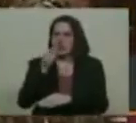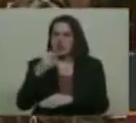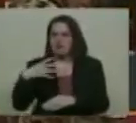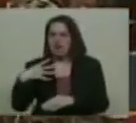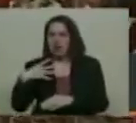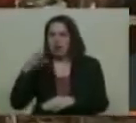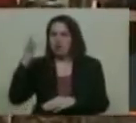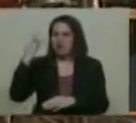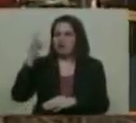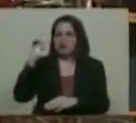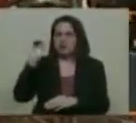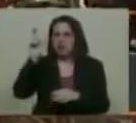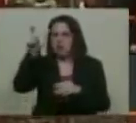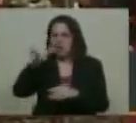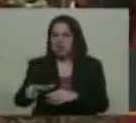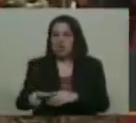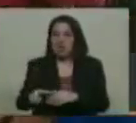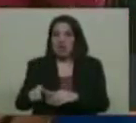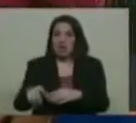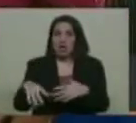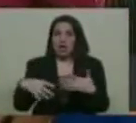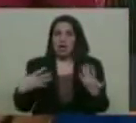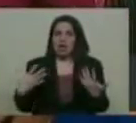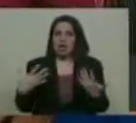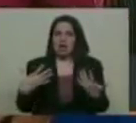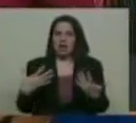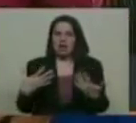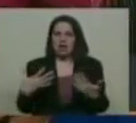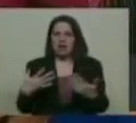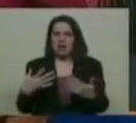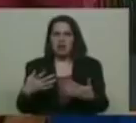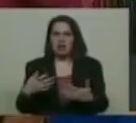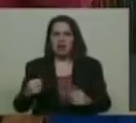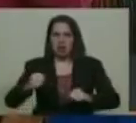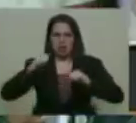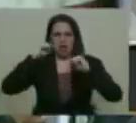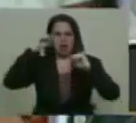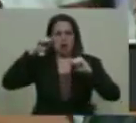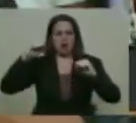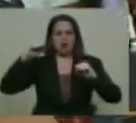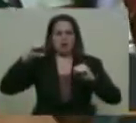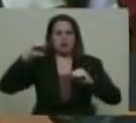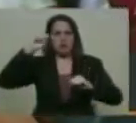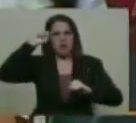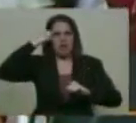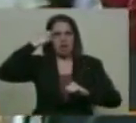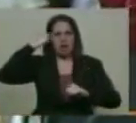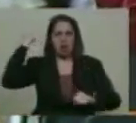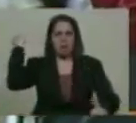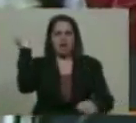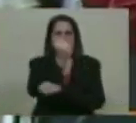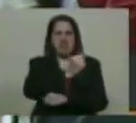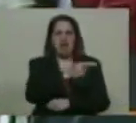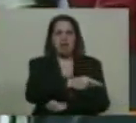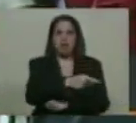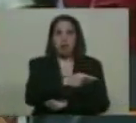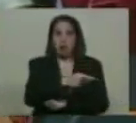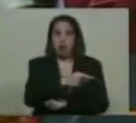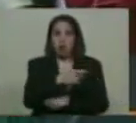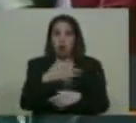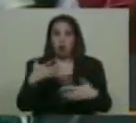Fabricio esa gesta heroica? matándolo,